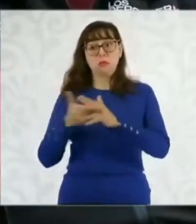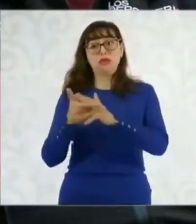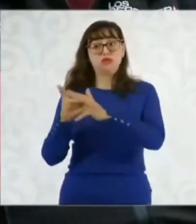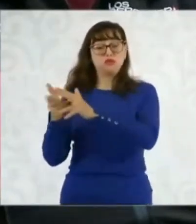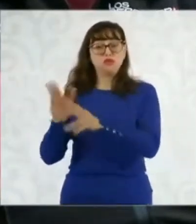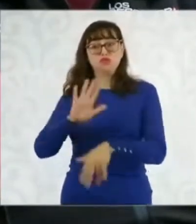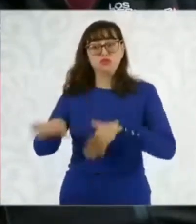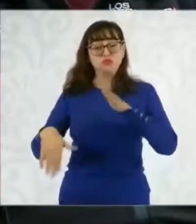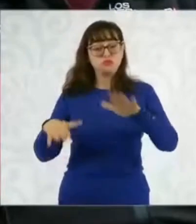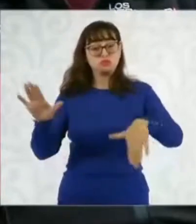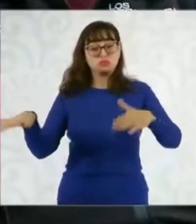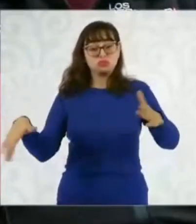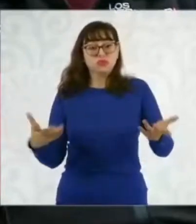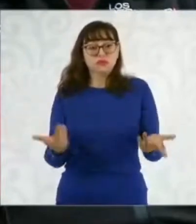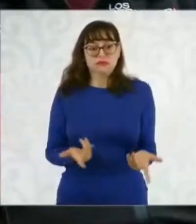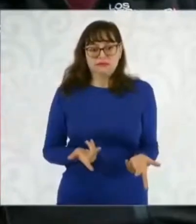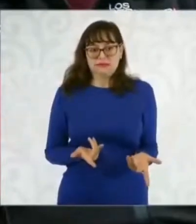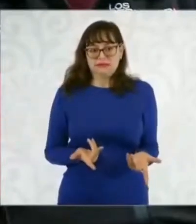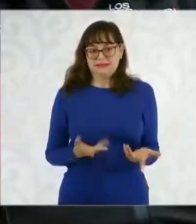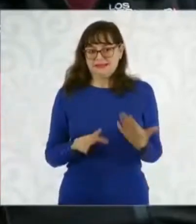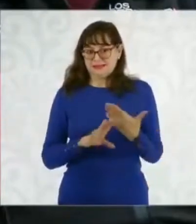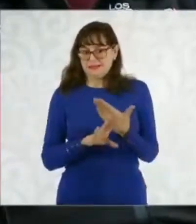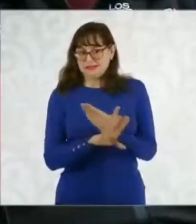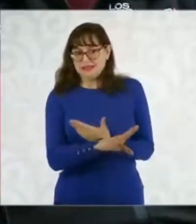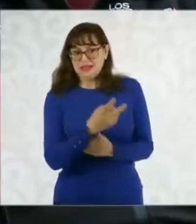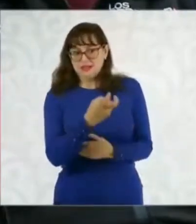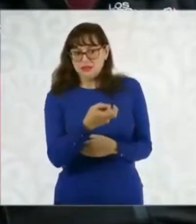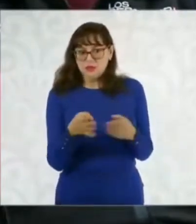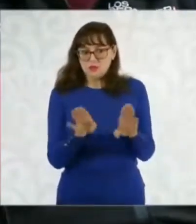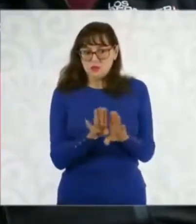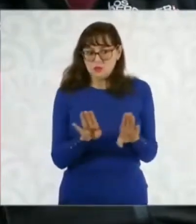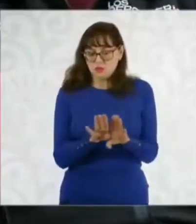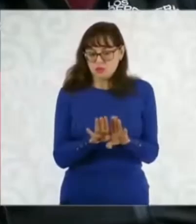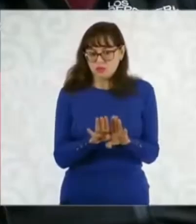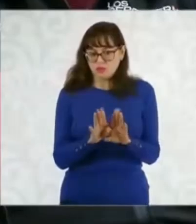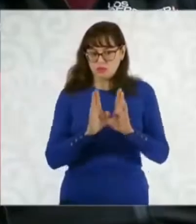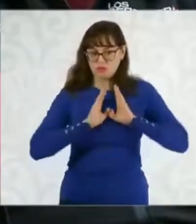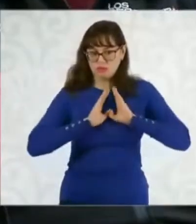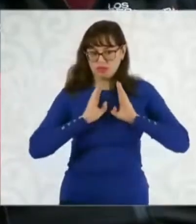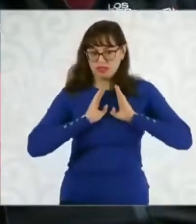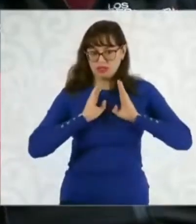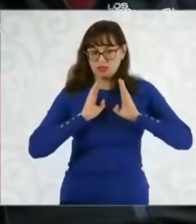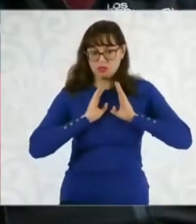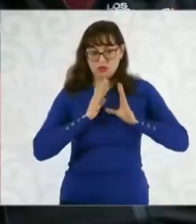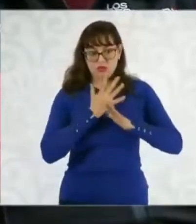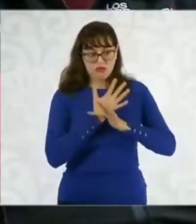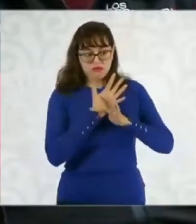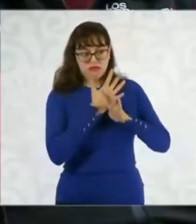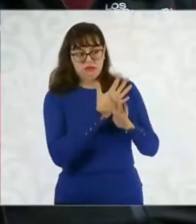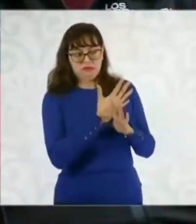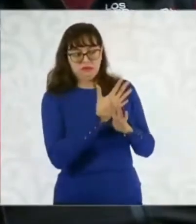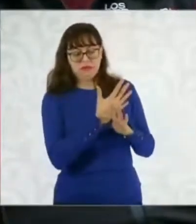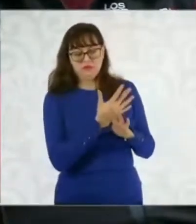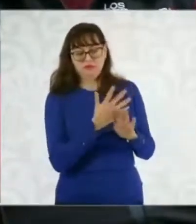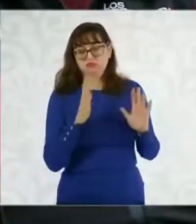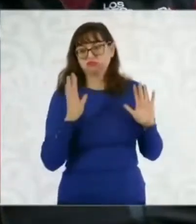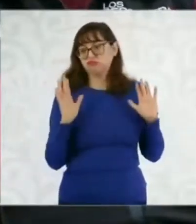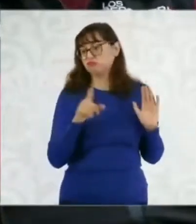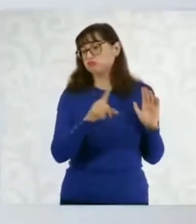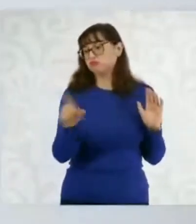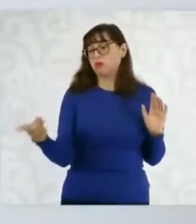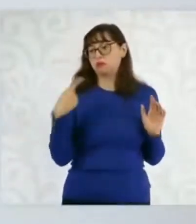justicia para evitar que se sigan dando, sobre todo cuando tenemos elementos militares que dan su versión y que es la que se da por